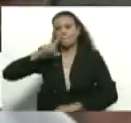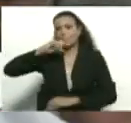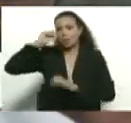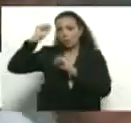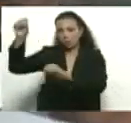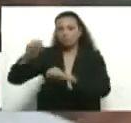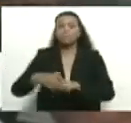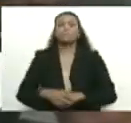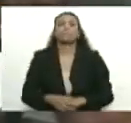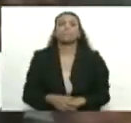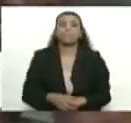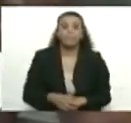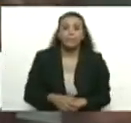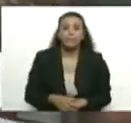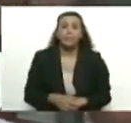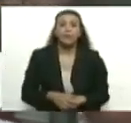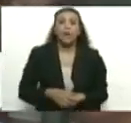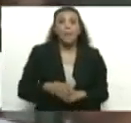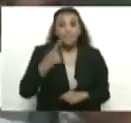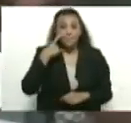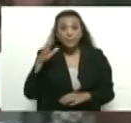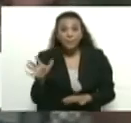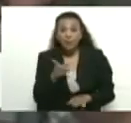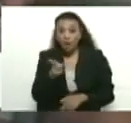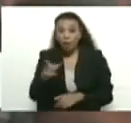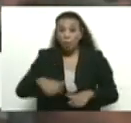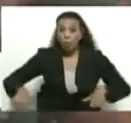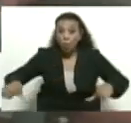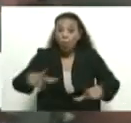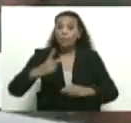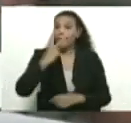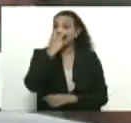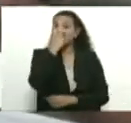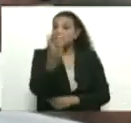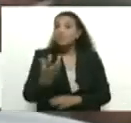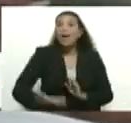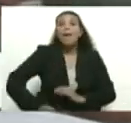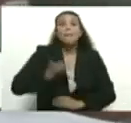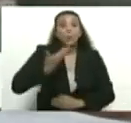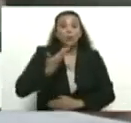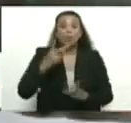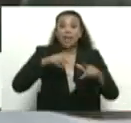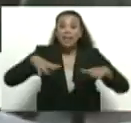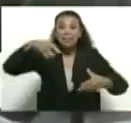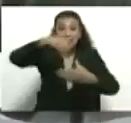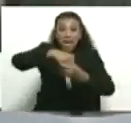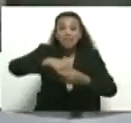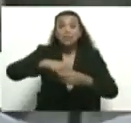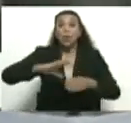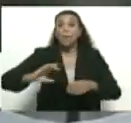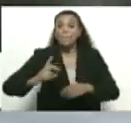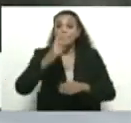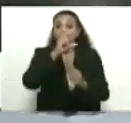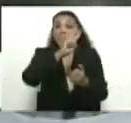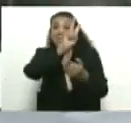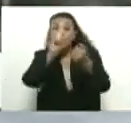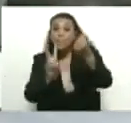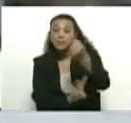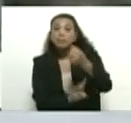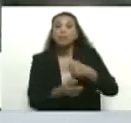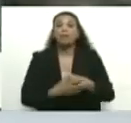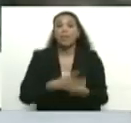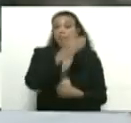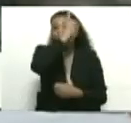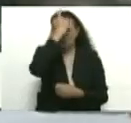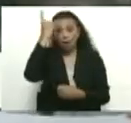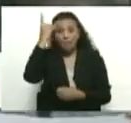Nicolás Maduro Moro. Pero como esta visita es tan importante de nuestro primer vicepresidente,